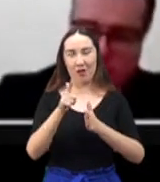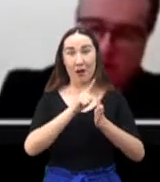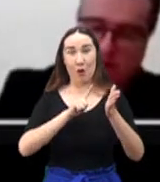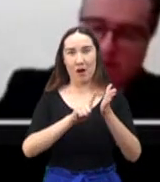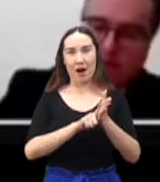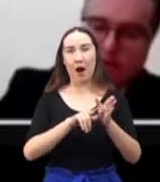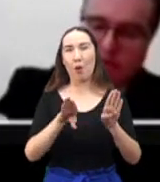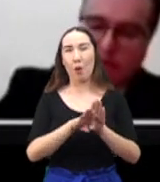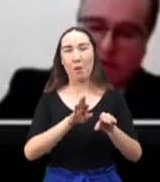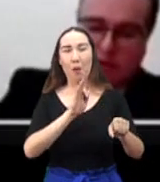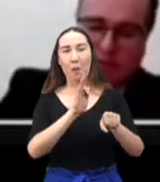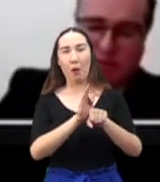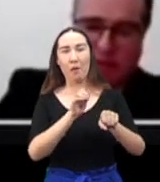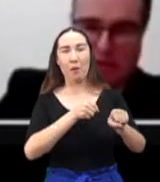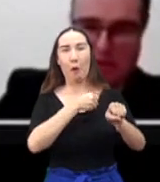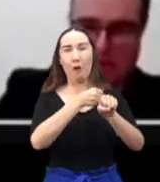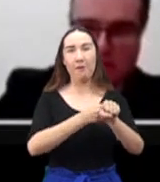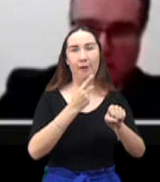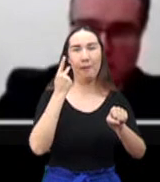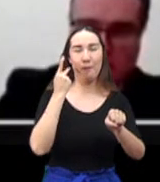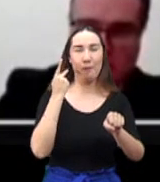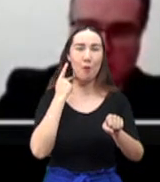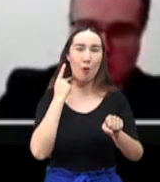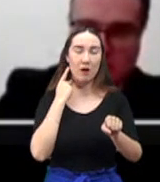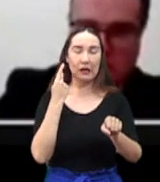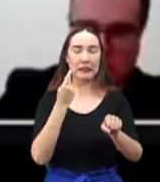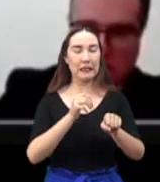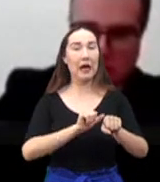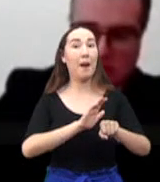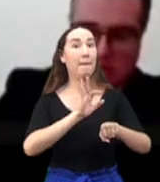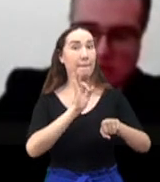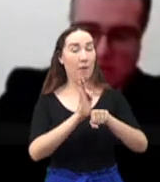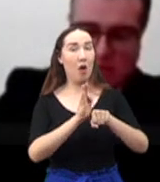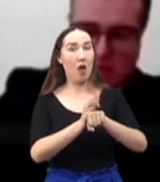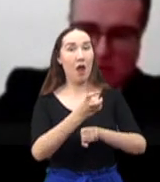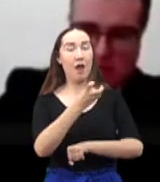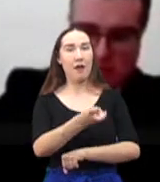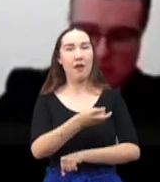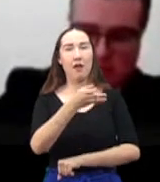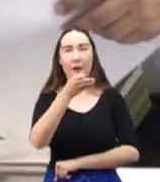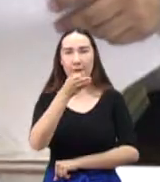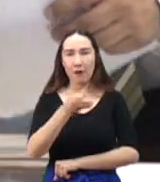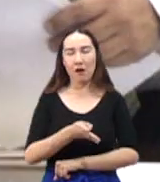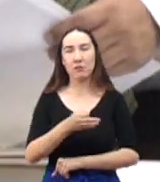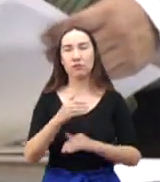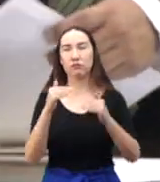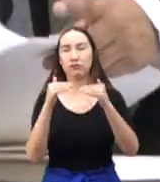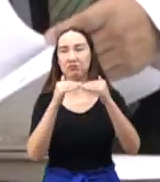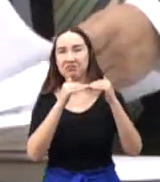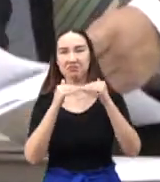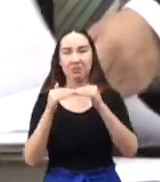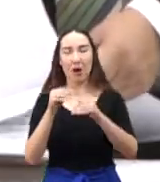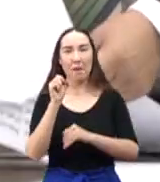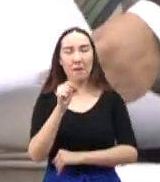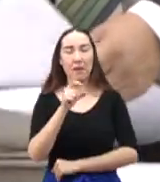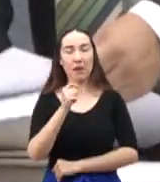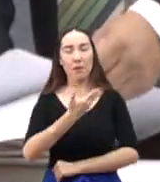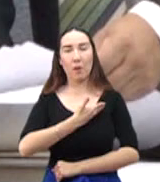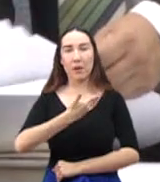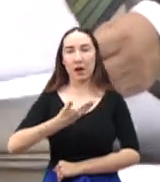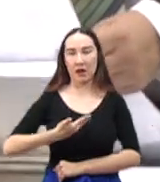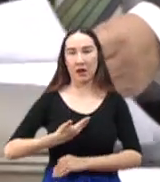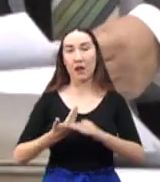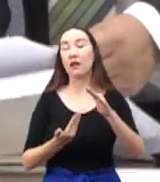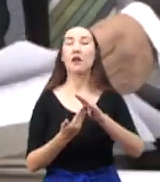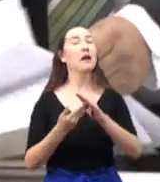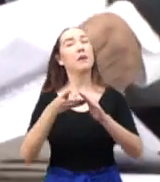contra las acciones de violencia política y se mostraba a favor de la paridad de género, dijo la presidenta de la mesa directiva del